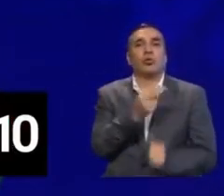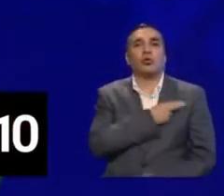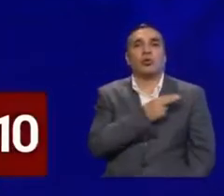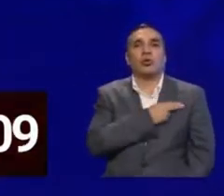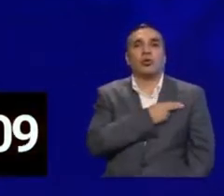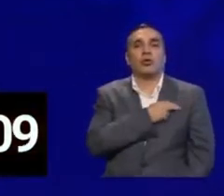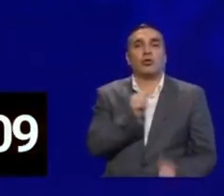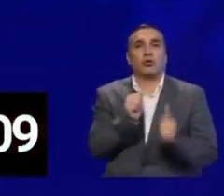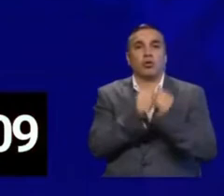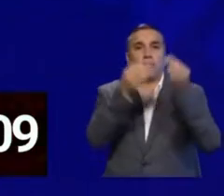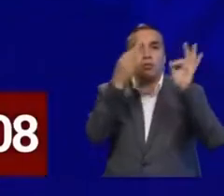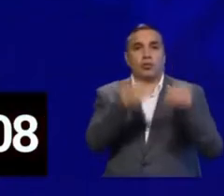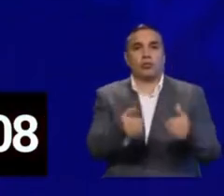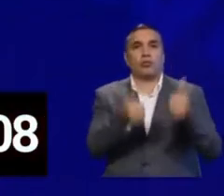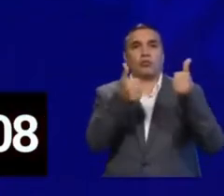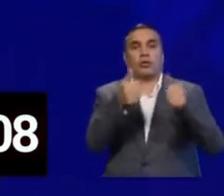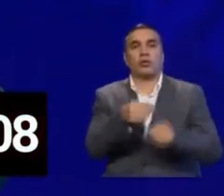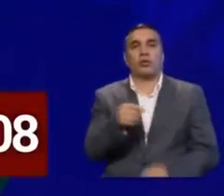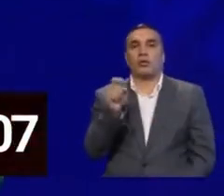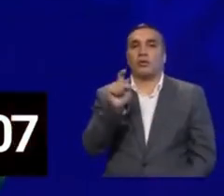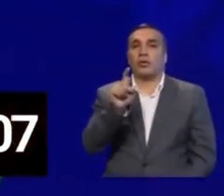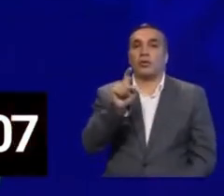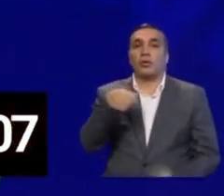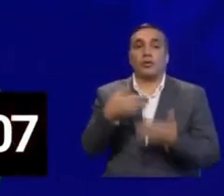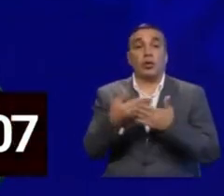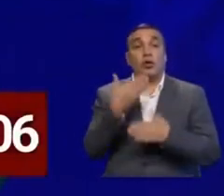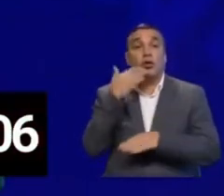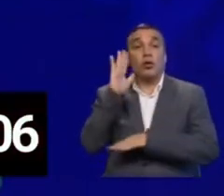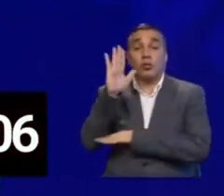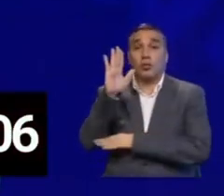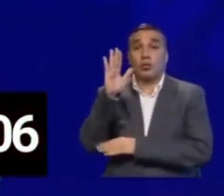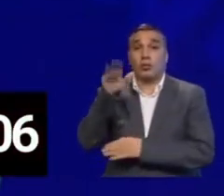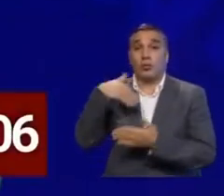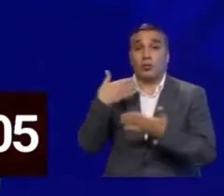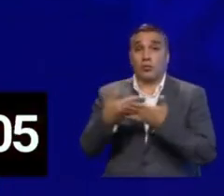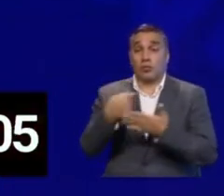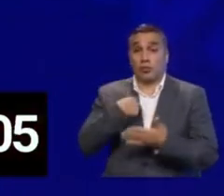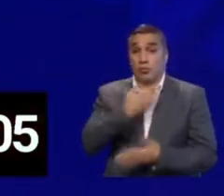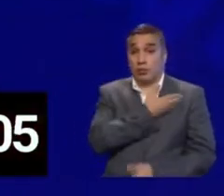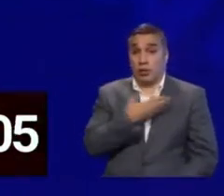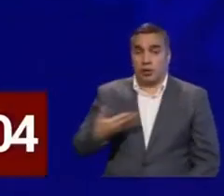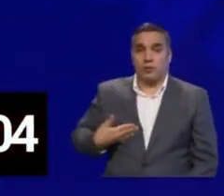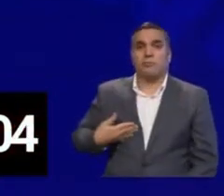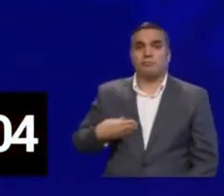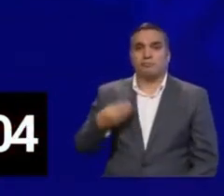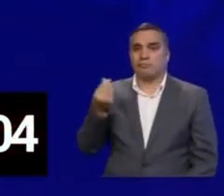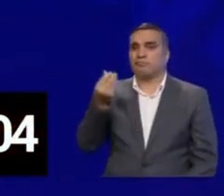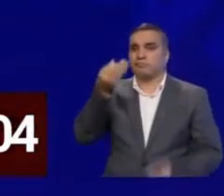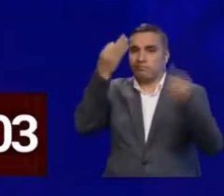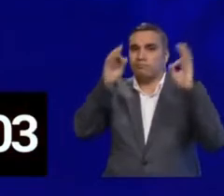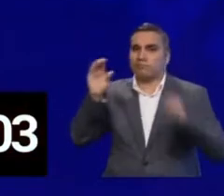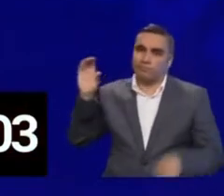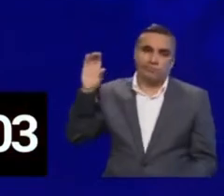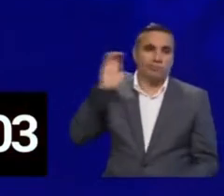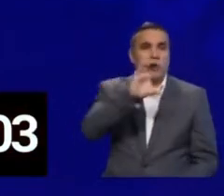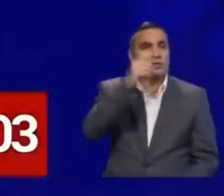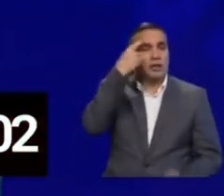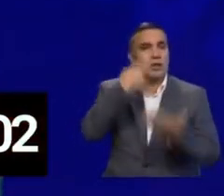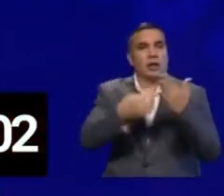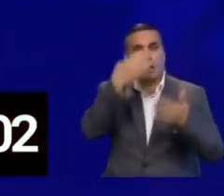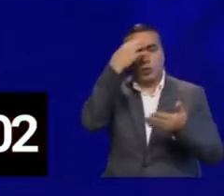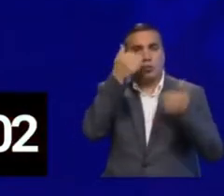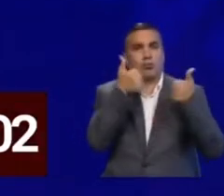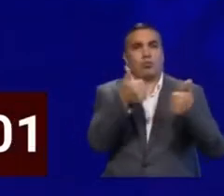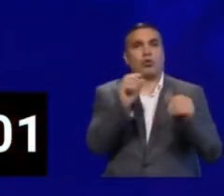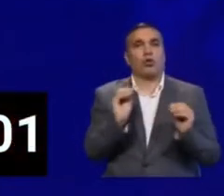un presupuesto adecuado. Tenga el compromiso de llegar a la presidencia, de dar el presupuesto que sea necesario para la educación